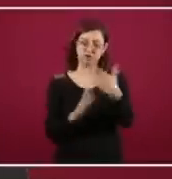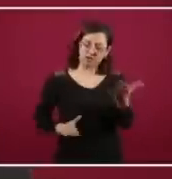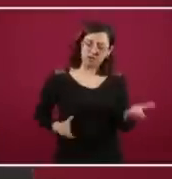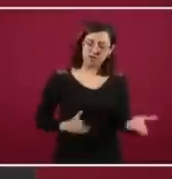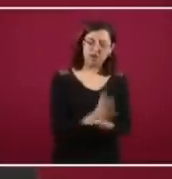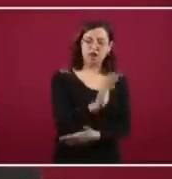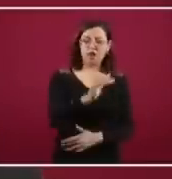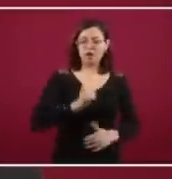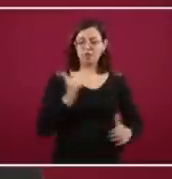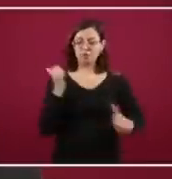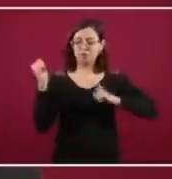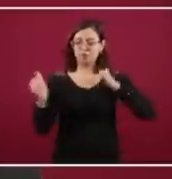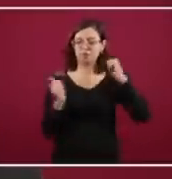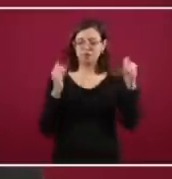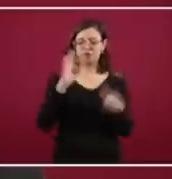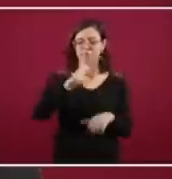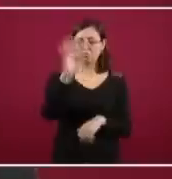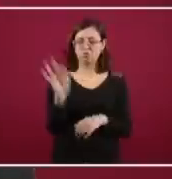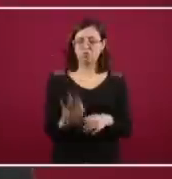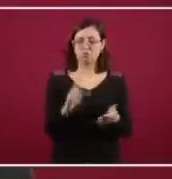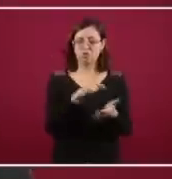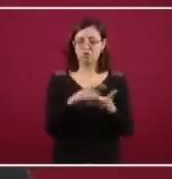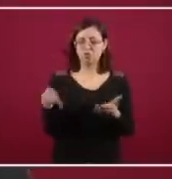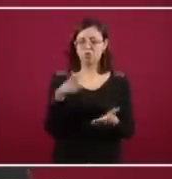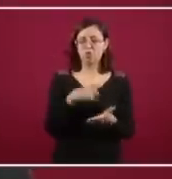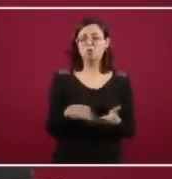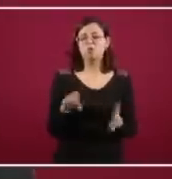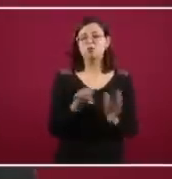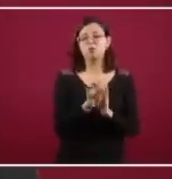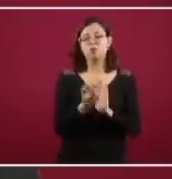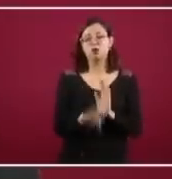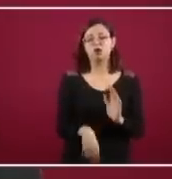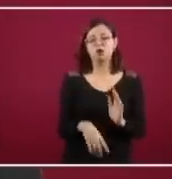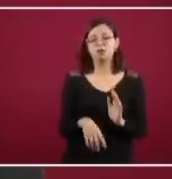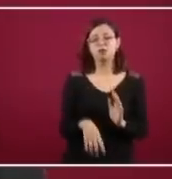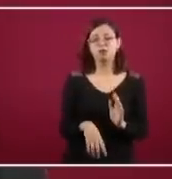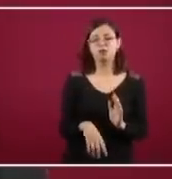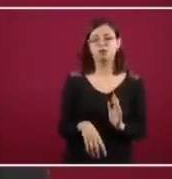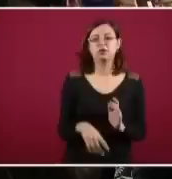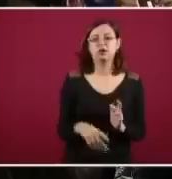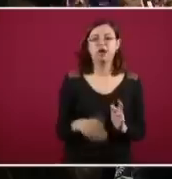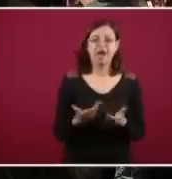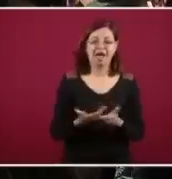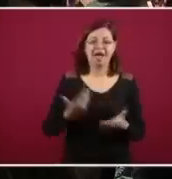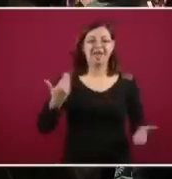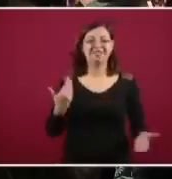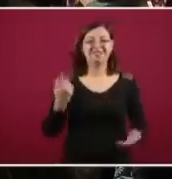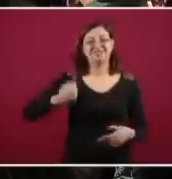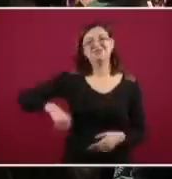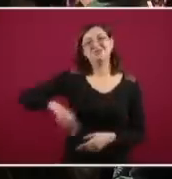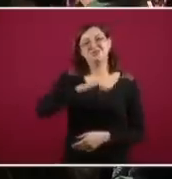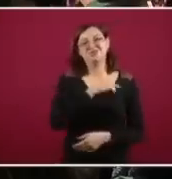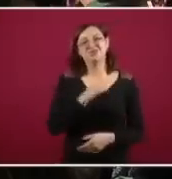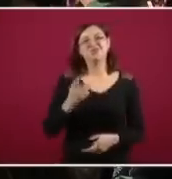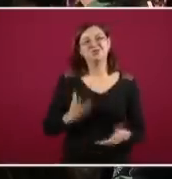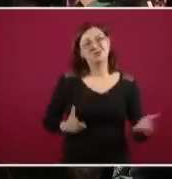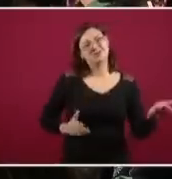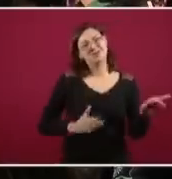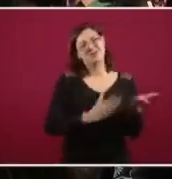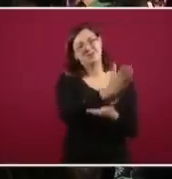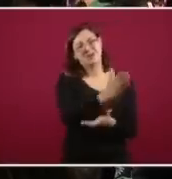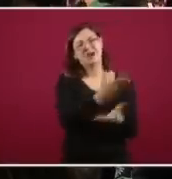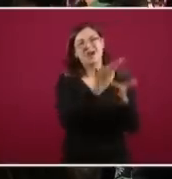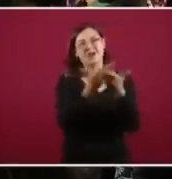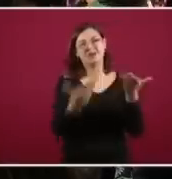para aprovechar la promoción, como nos sucedía en sentido contrario hace unos años, cada vez